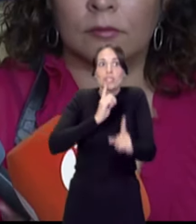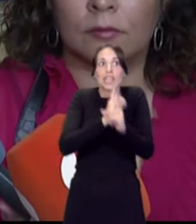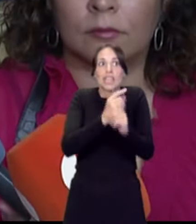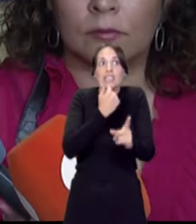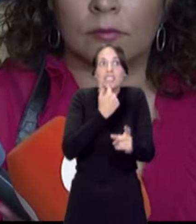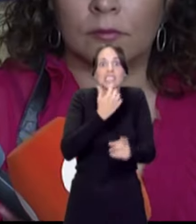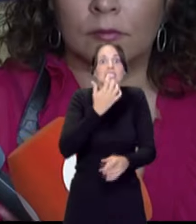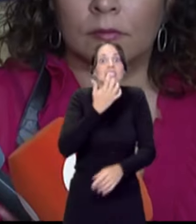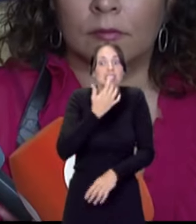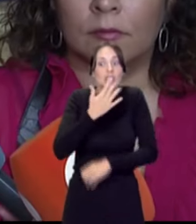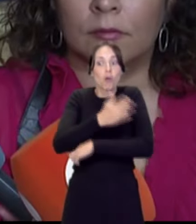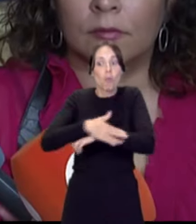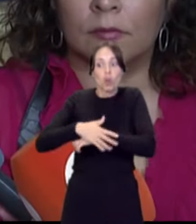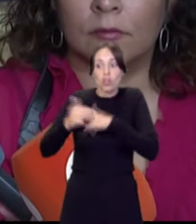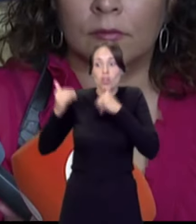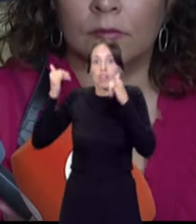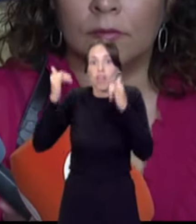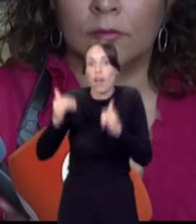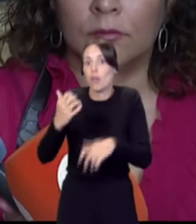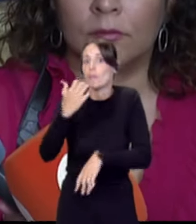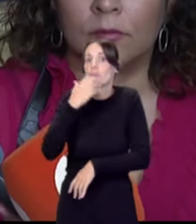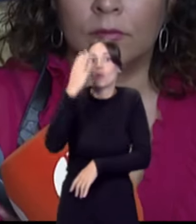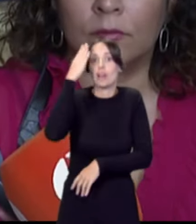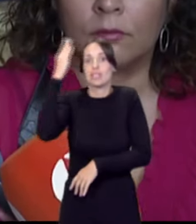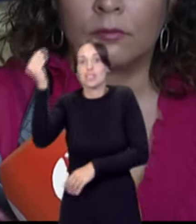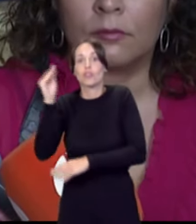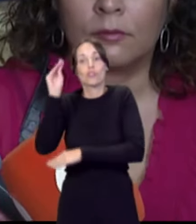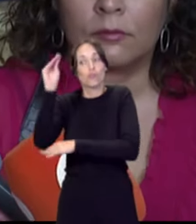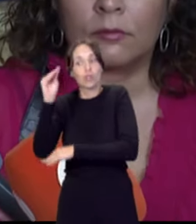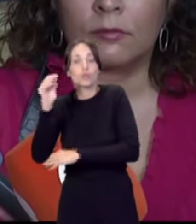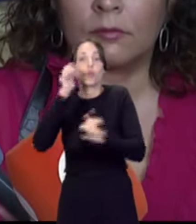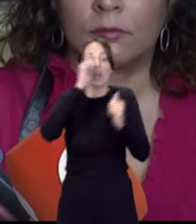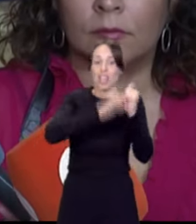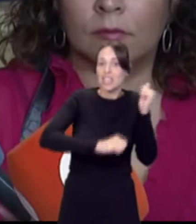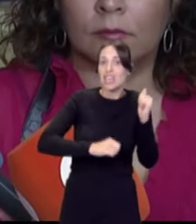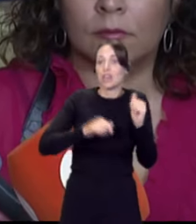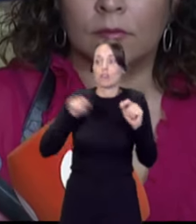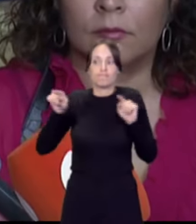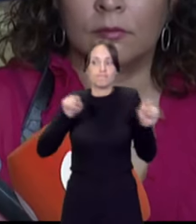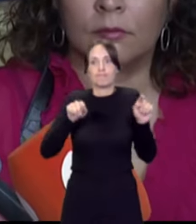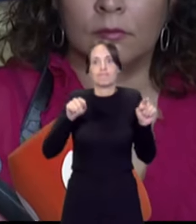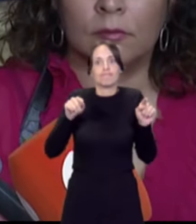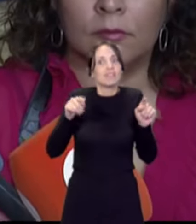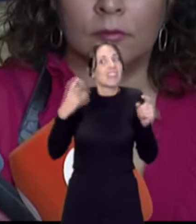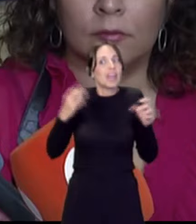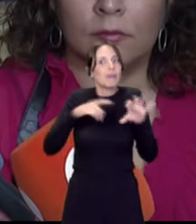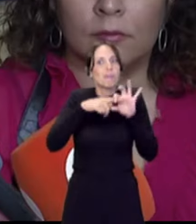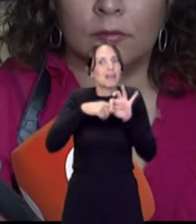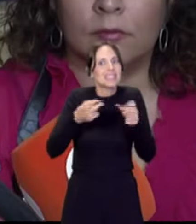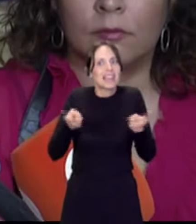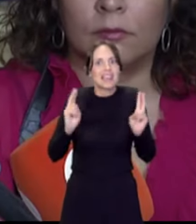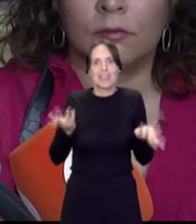aquellos puertos de llegada, como es Lanzarote, Fuerteventura o El Hierro, que dejemos plazas libres